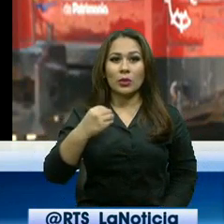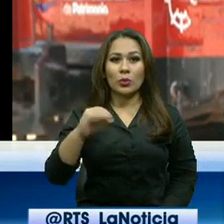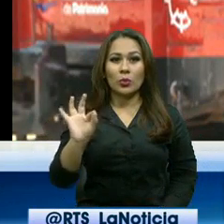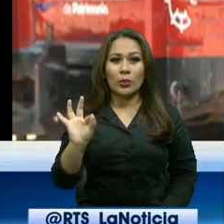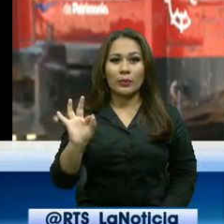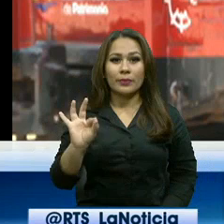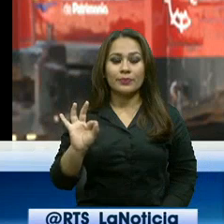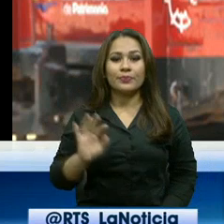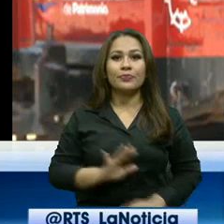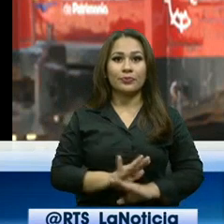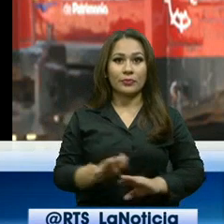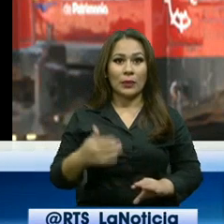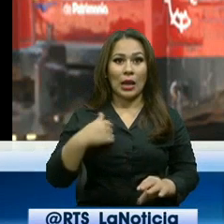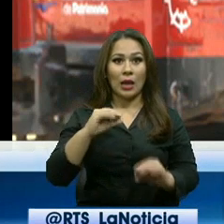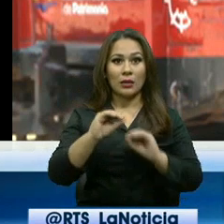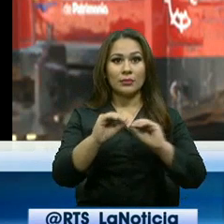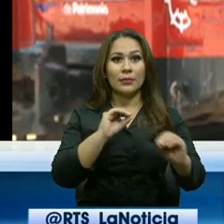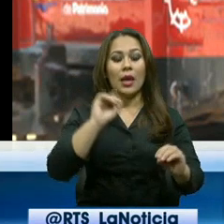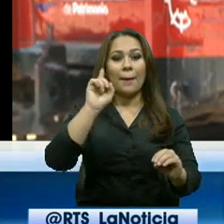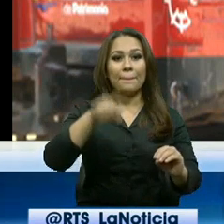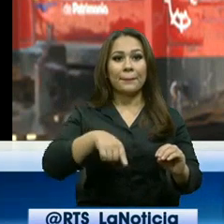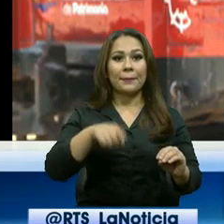1909 saltamos a 1912.